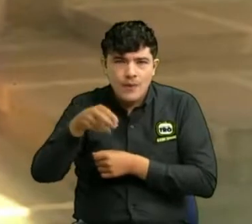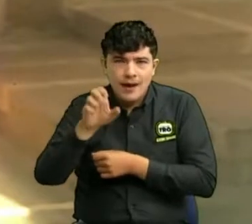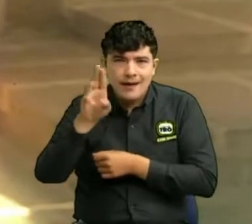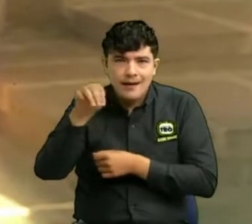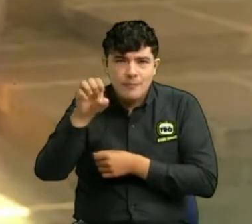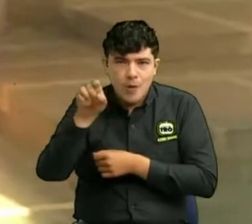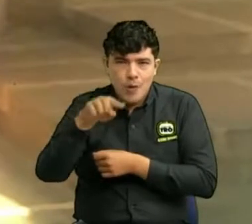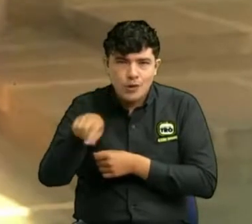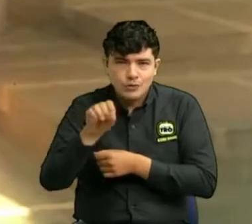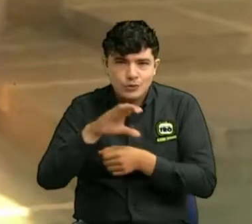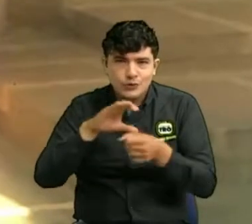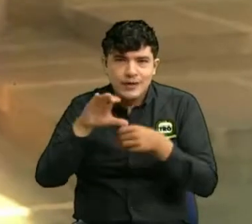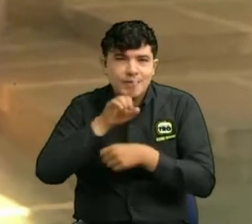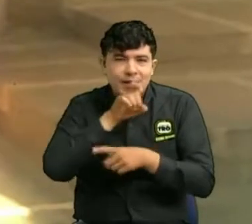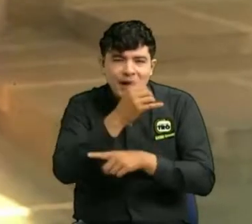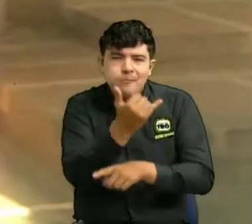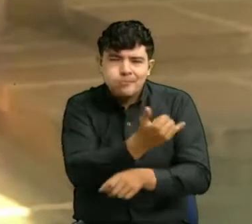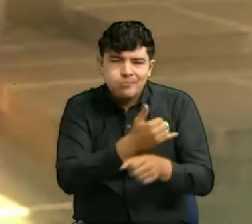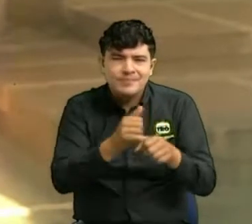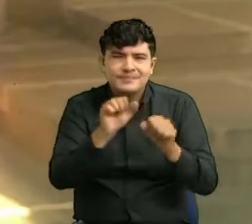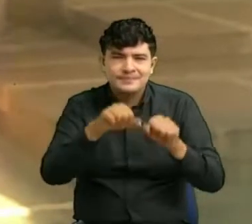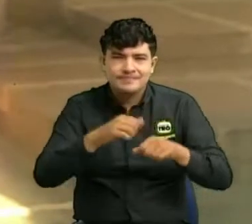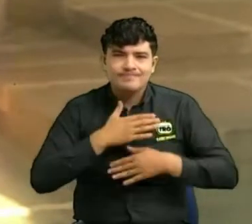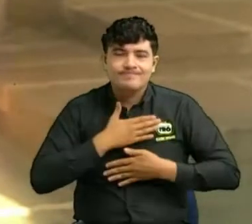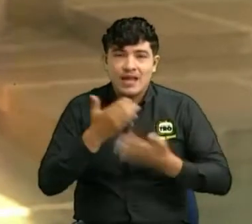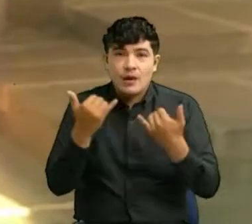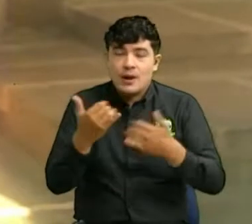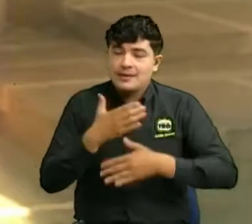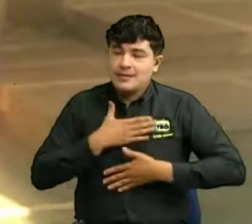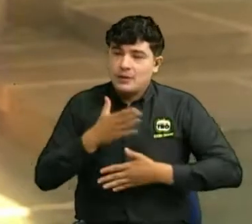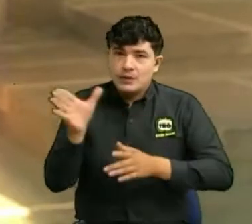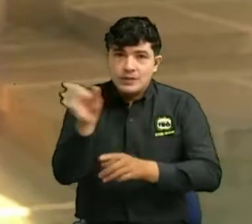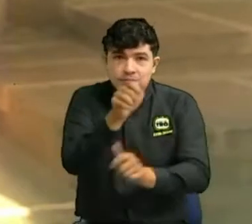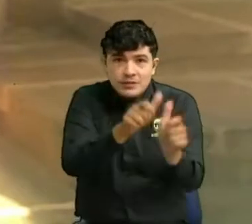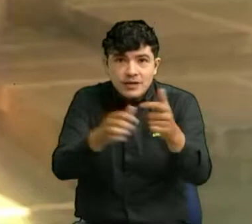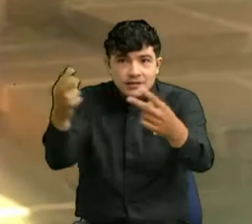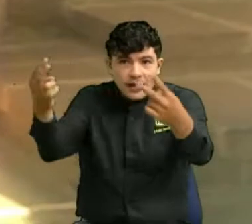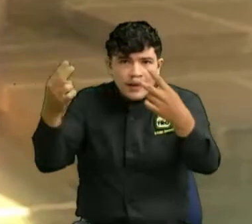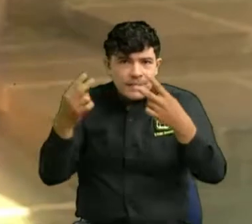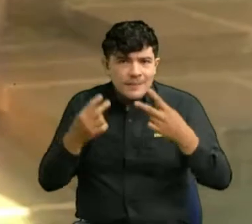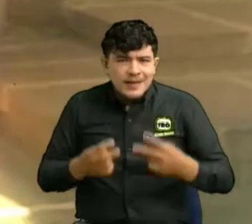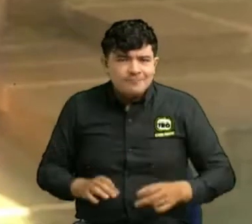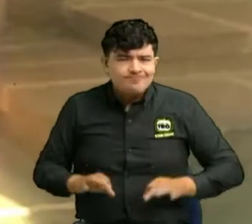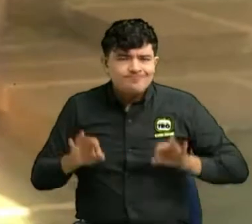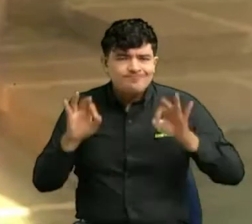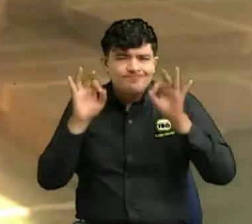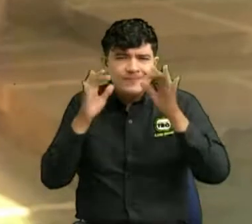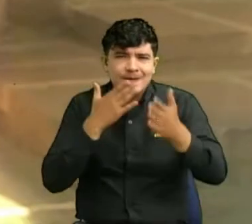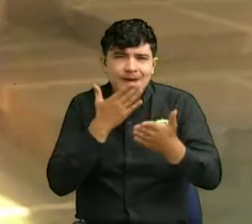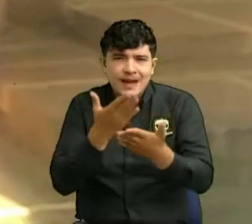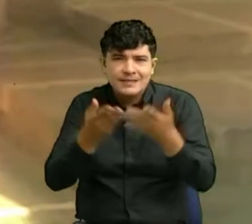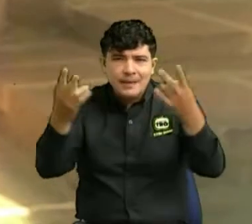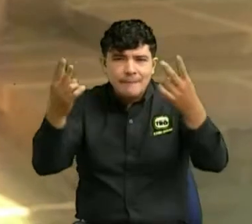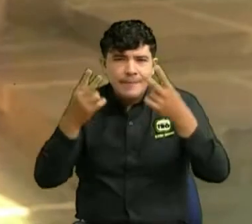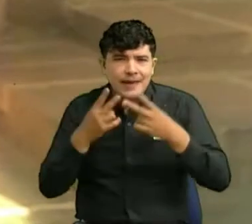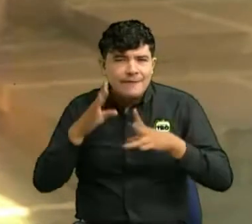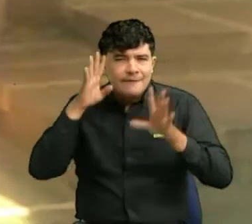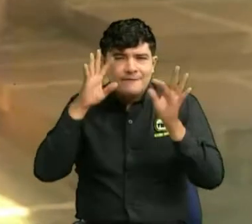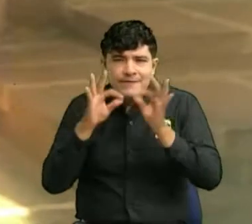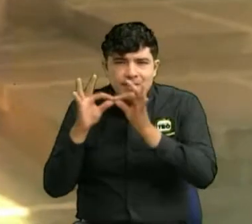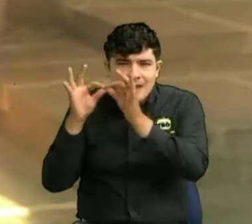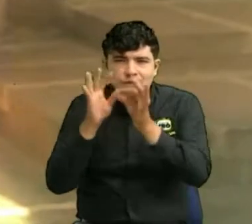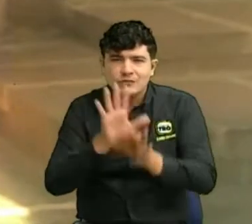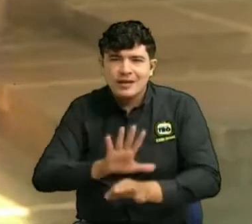a todos nuestros internautas que a esta hora, fieles televidentes, se conectan para aprender, para